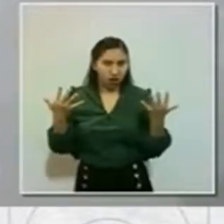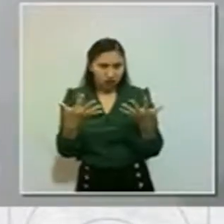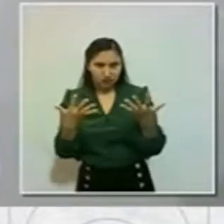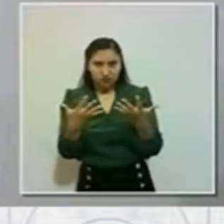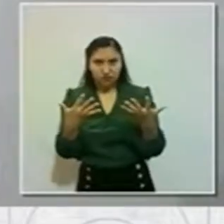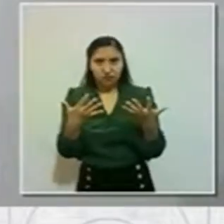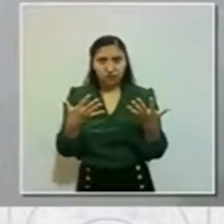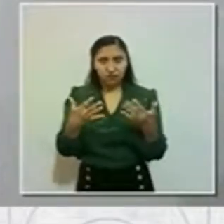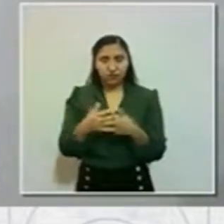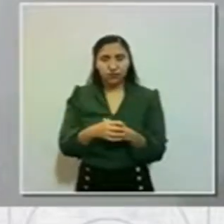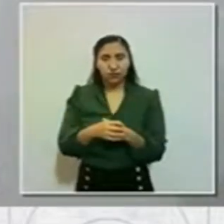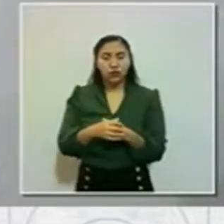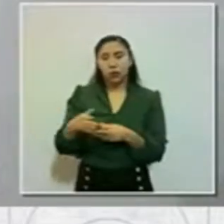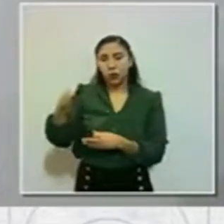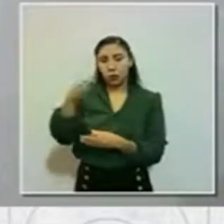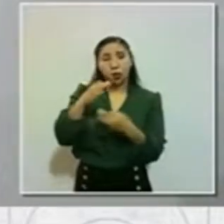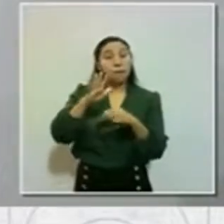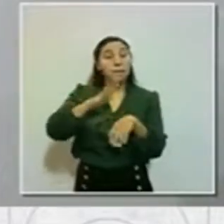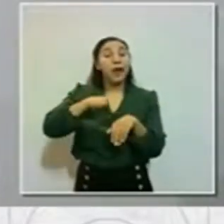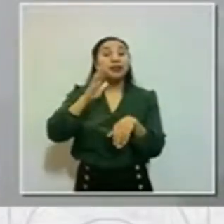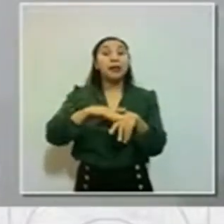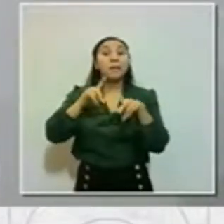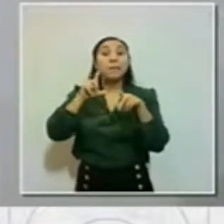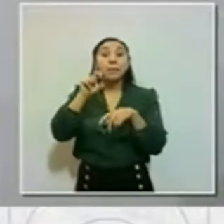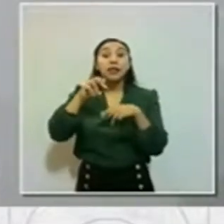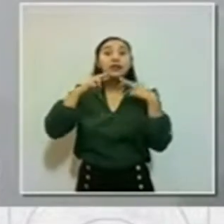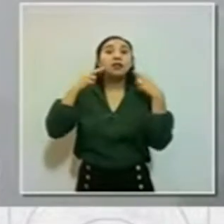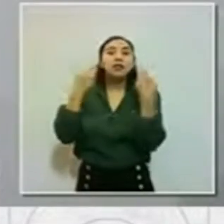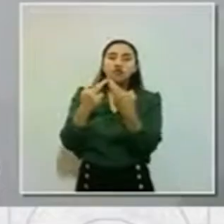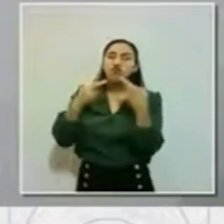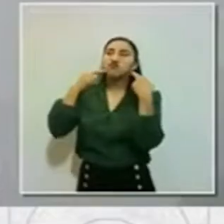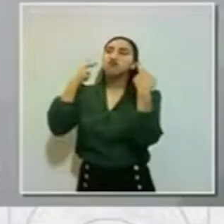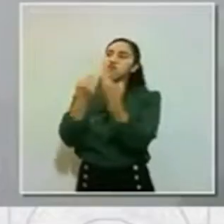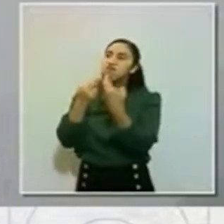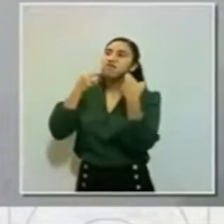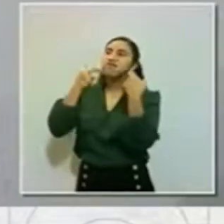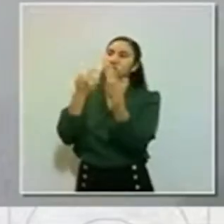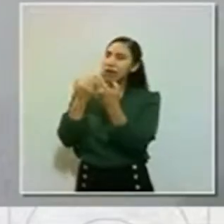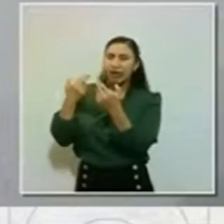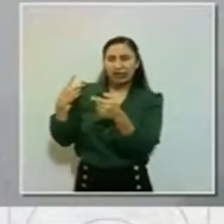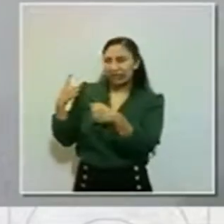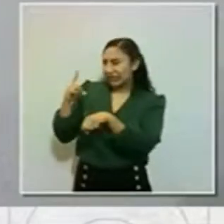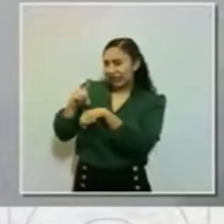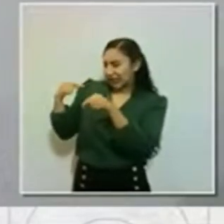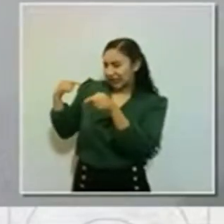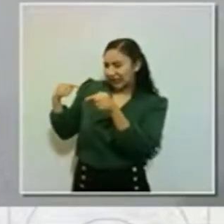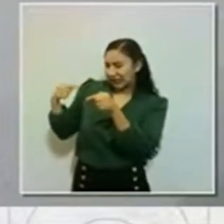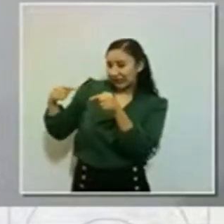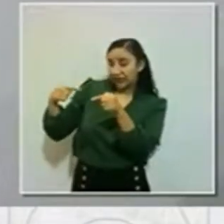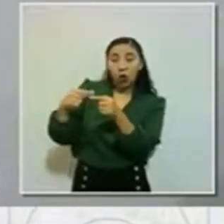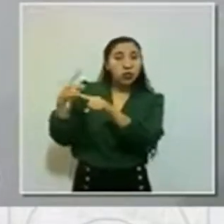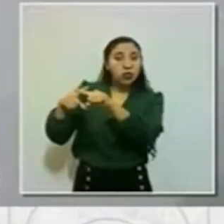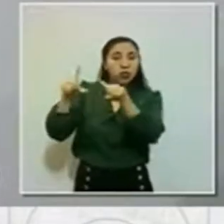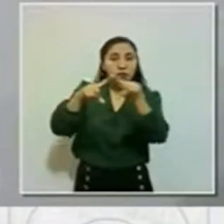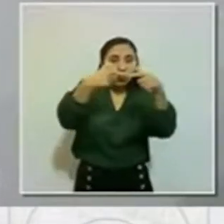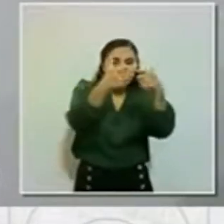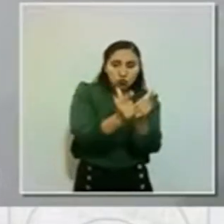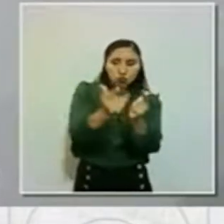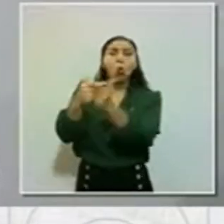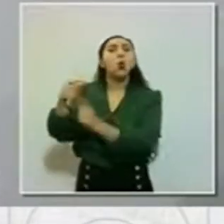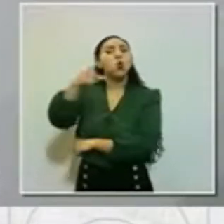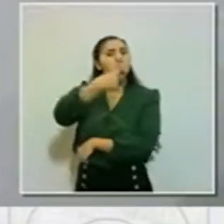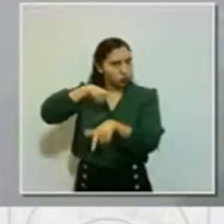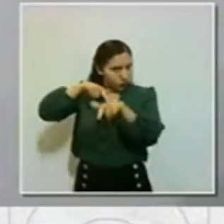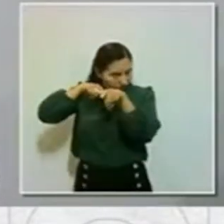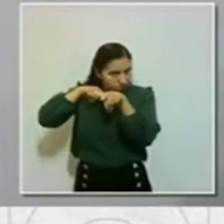cabo. Tuvimos más de 20 reuniones en estos días con sectores, las vamos a seguir teniendo,